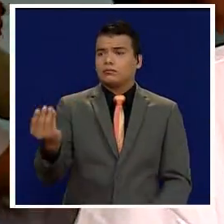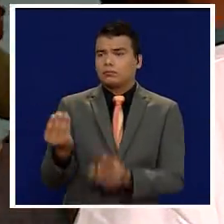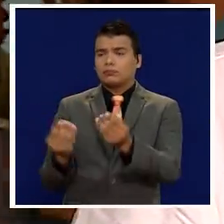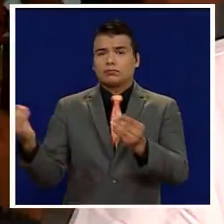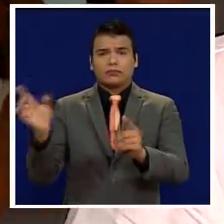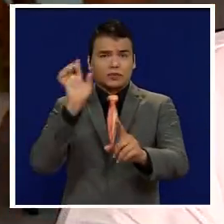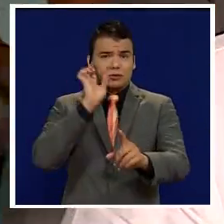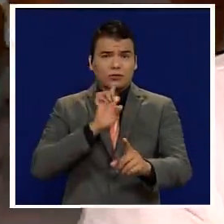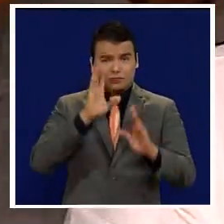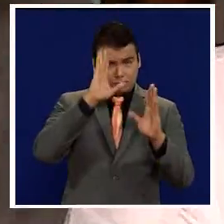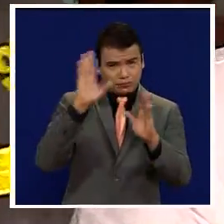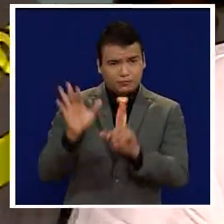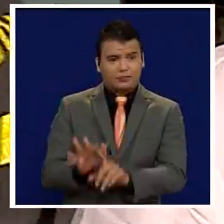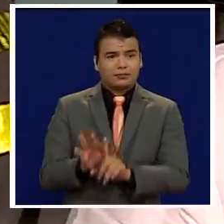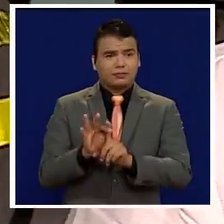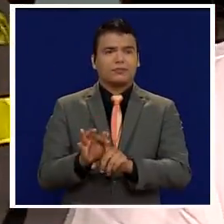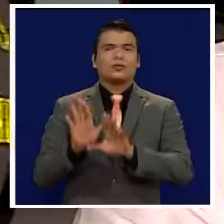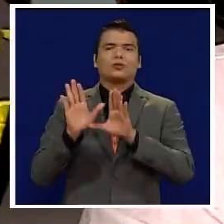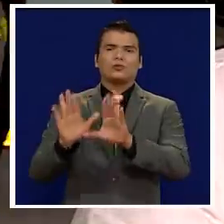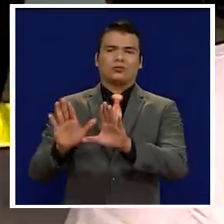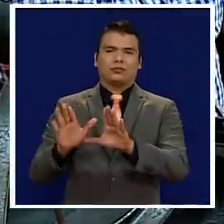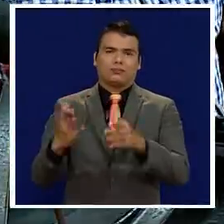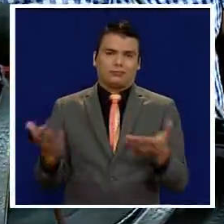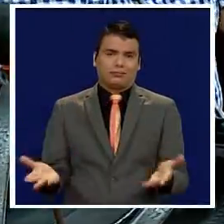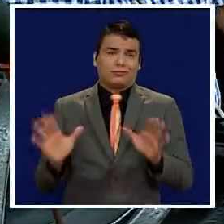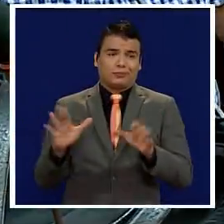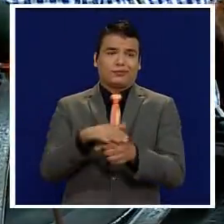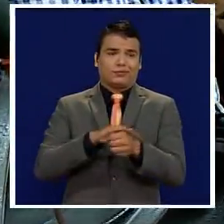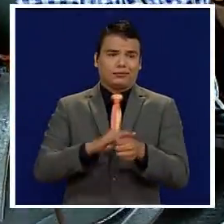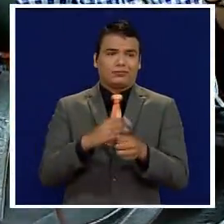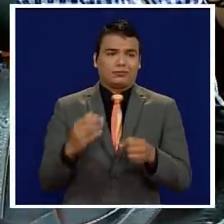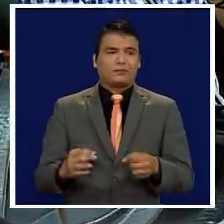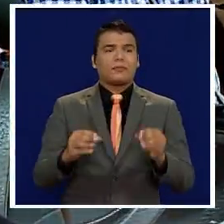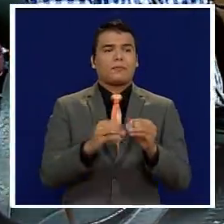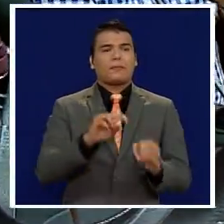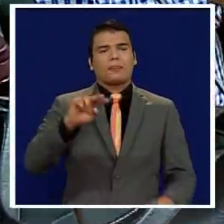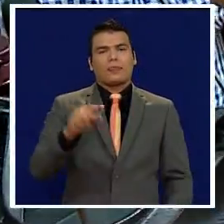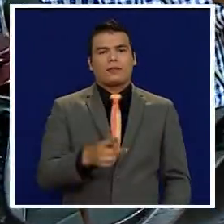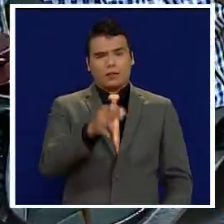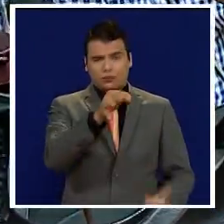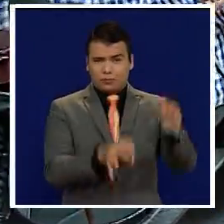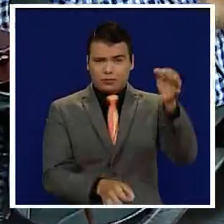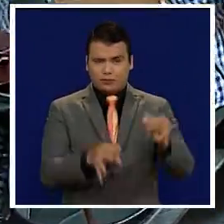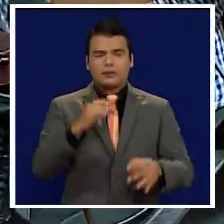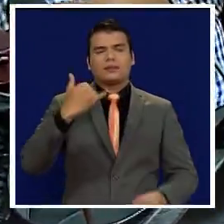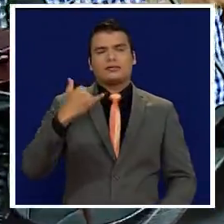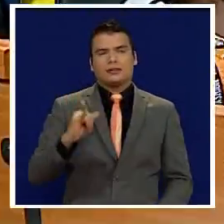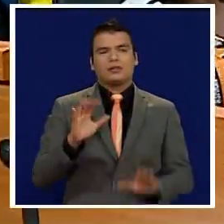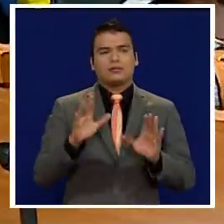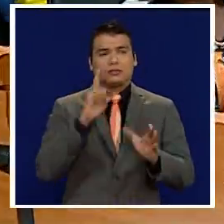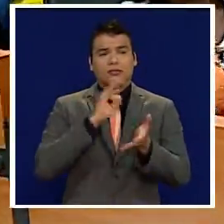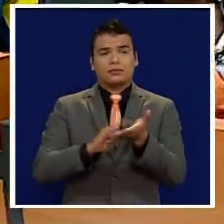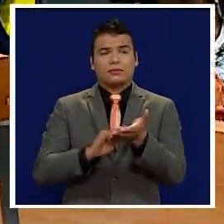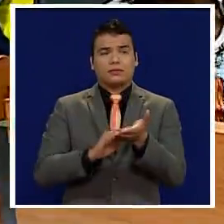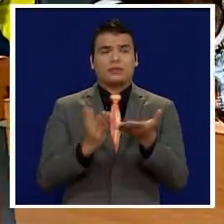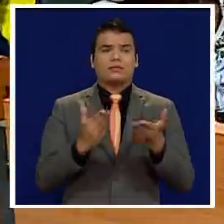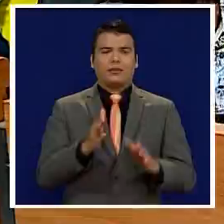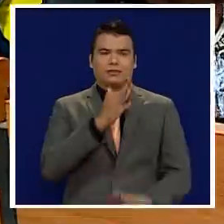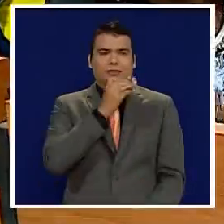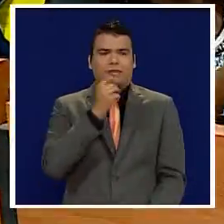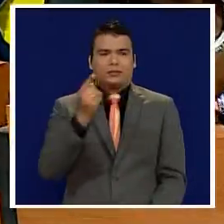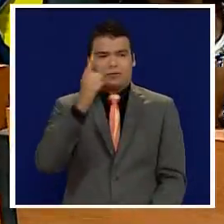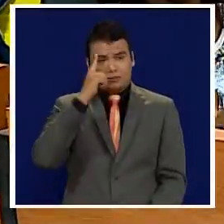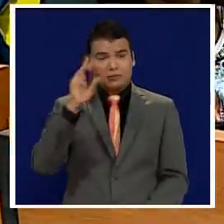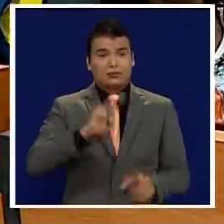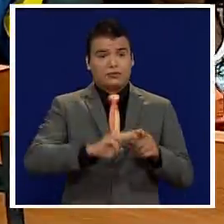tratamiento especial, particularmente por su condición. Una segunda audiencia se ha llevado a cabo, pero sin solución definitiva, pues la posición